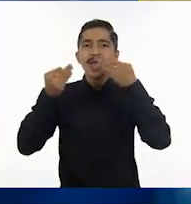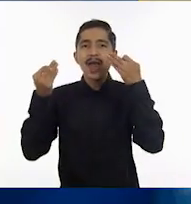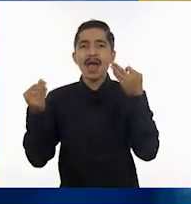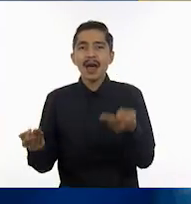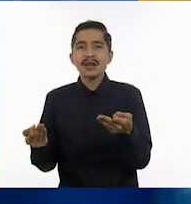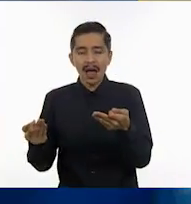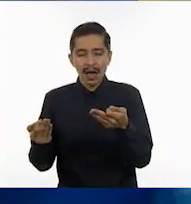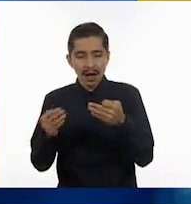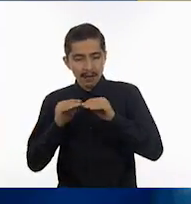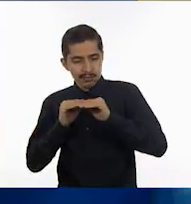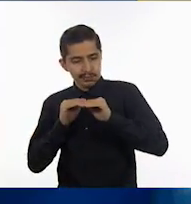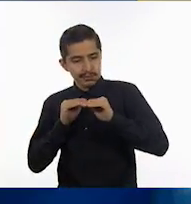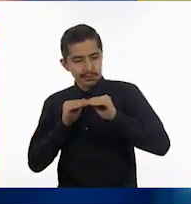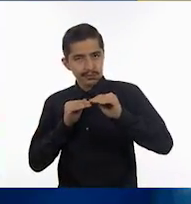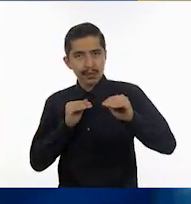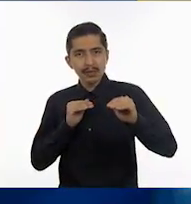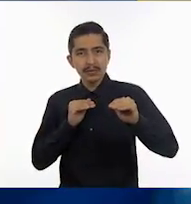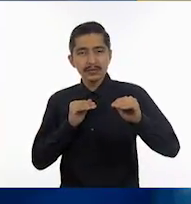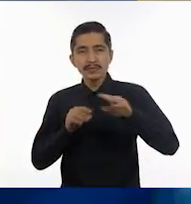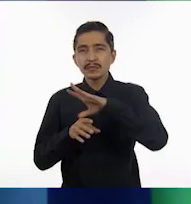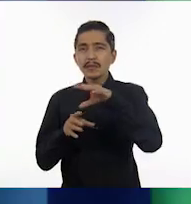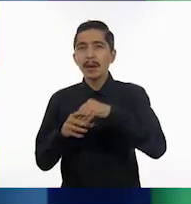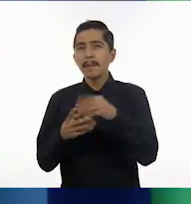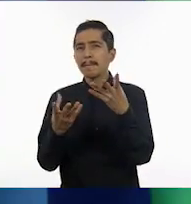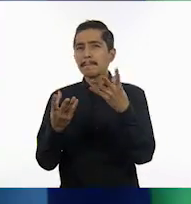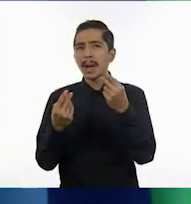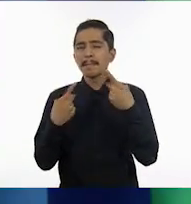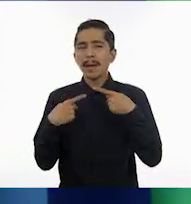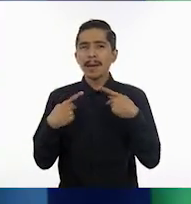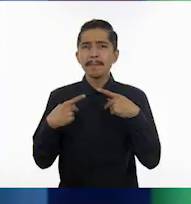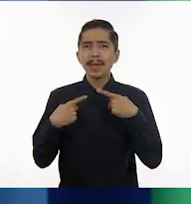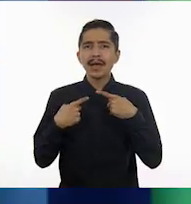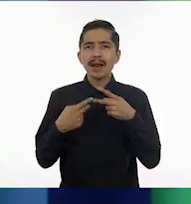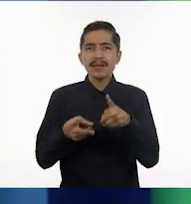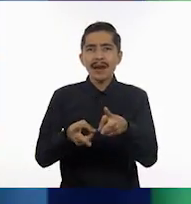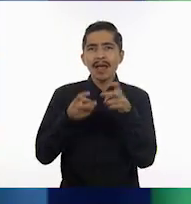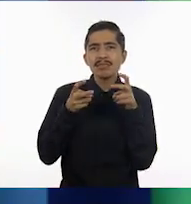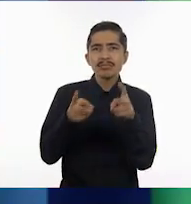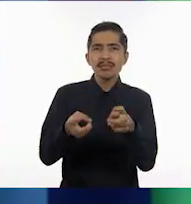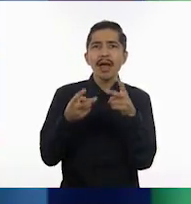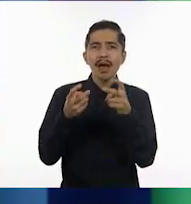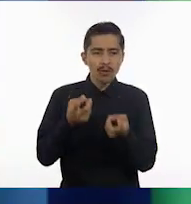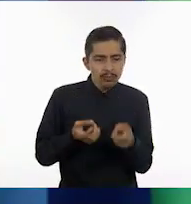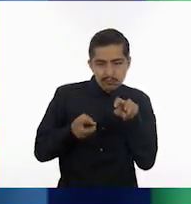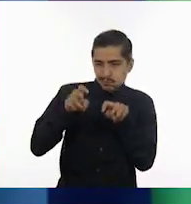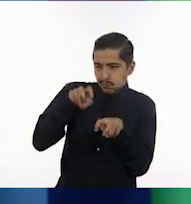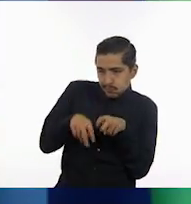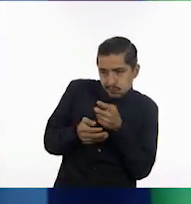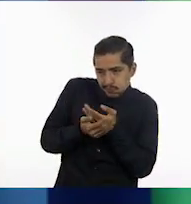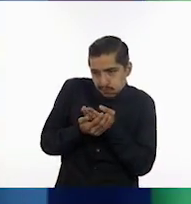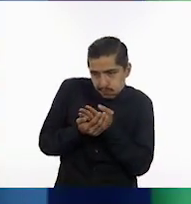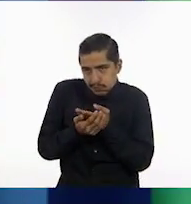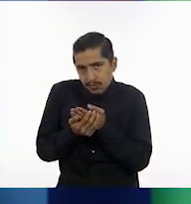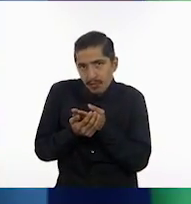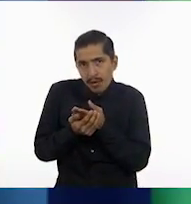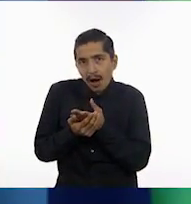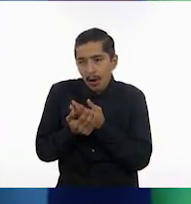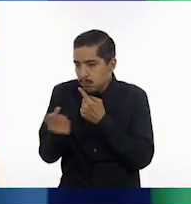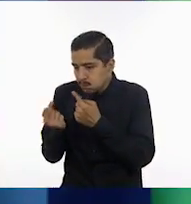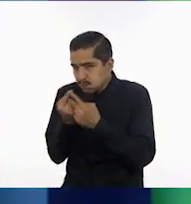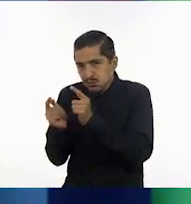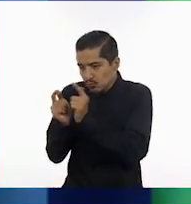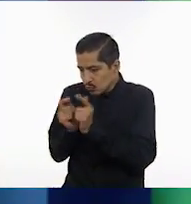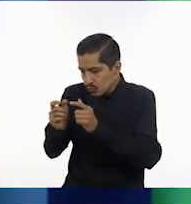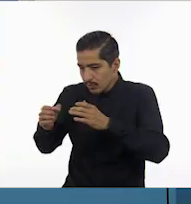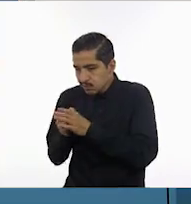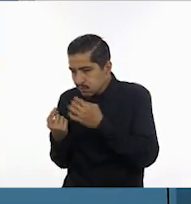trazados y encima estaban repletos de bandidos. Y los bandidos, ya pudieran estar solos o en pandillas,